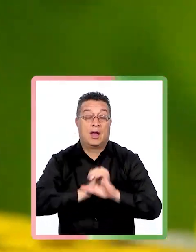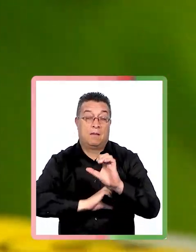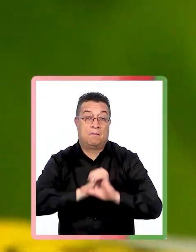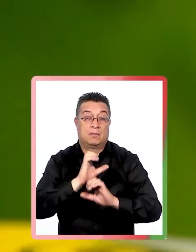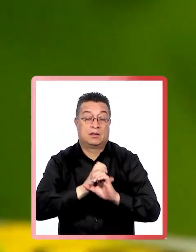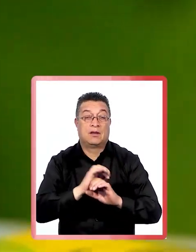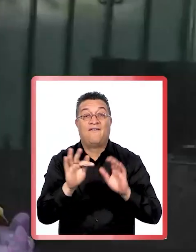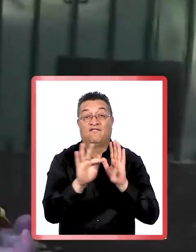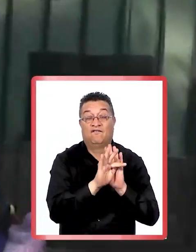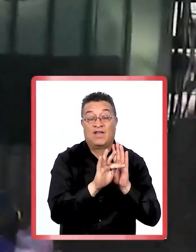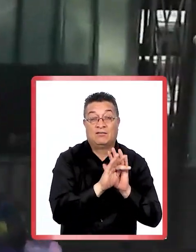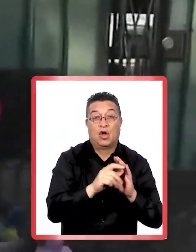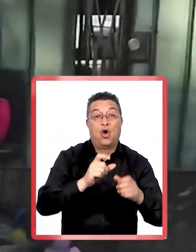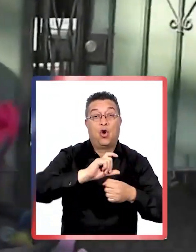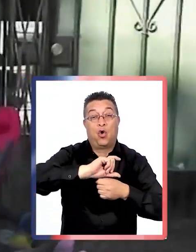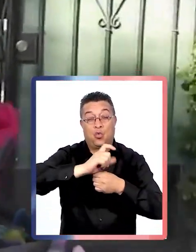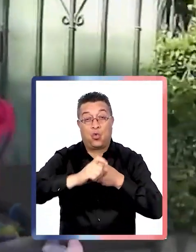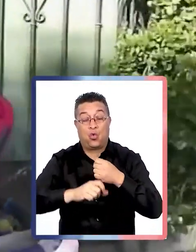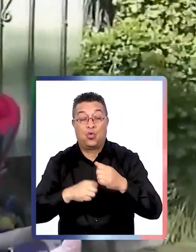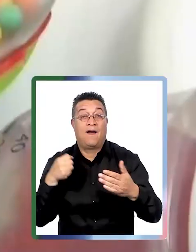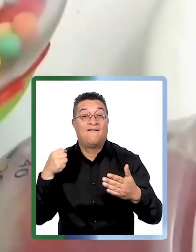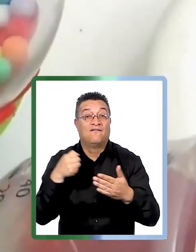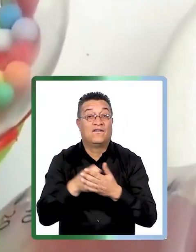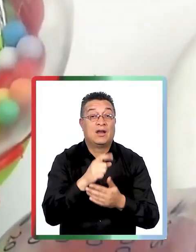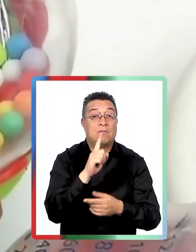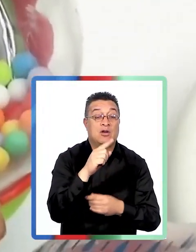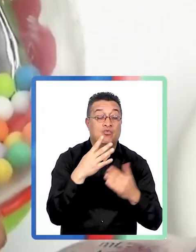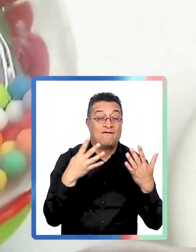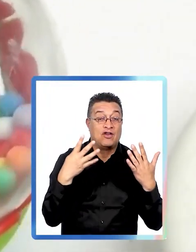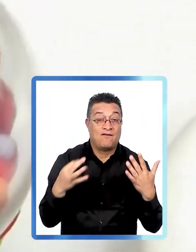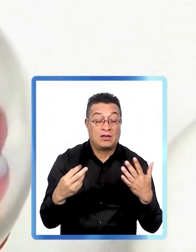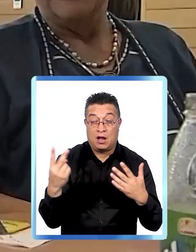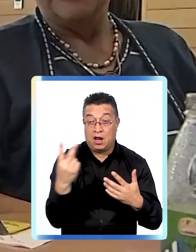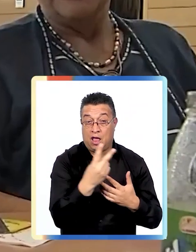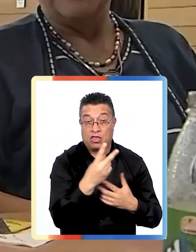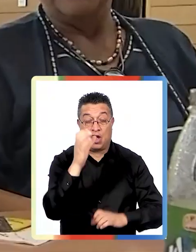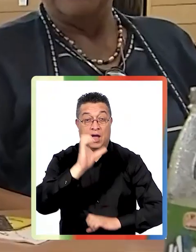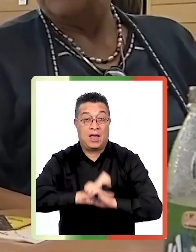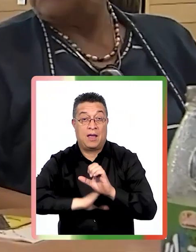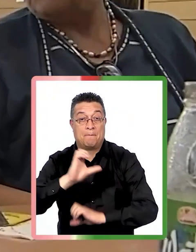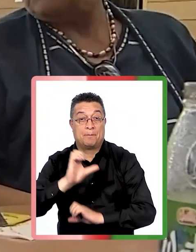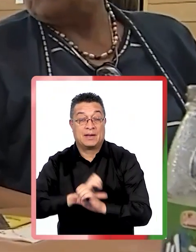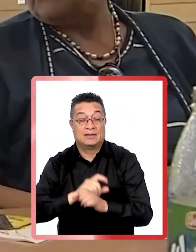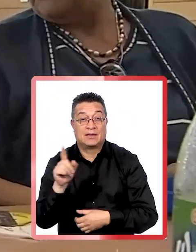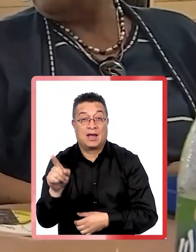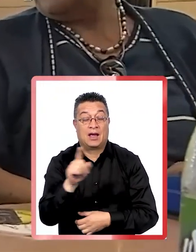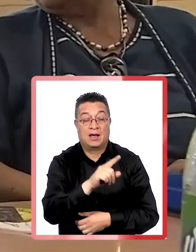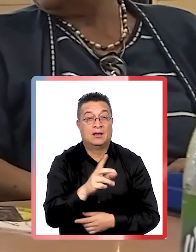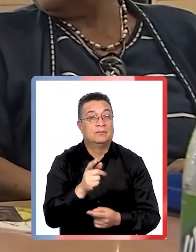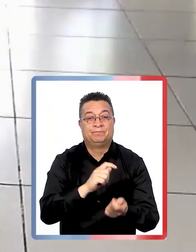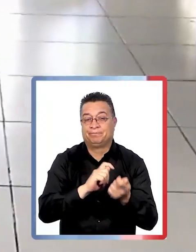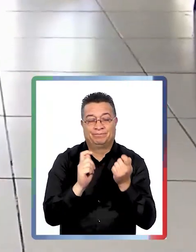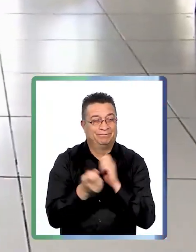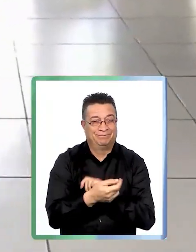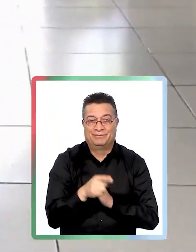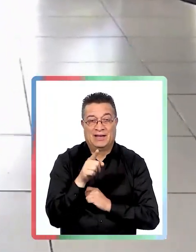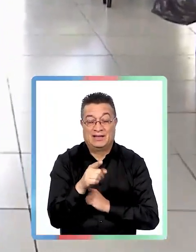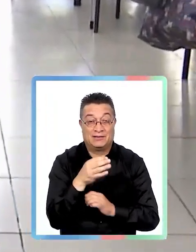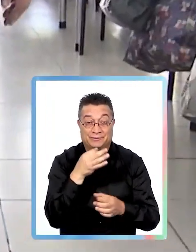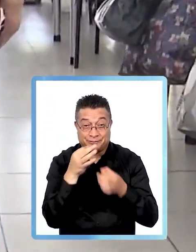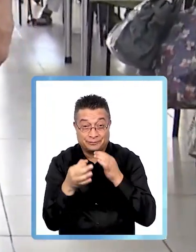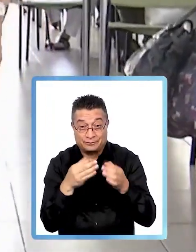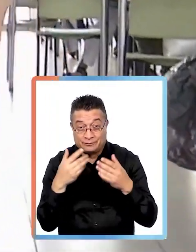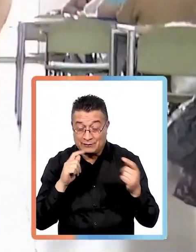como Facebook y Google a fines de los 90 son las dos empresas que, al revés de esto que